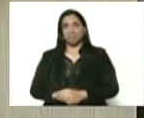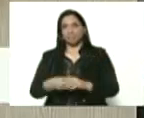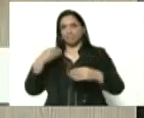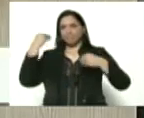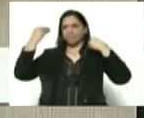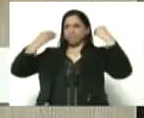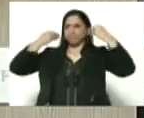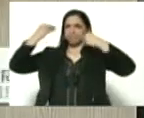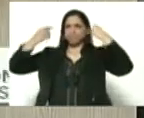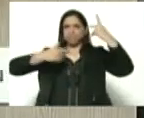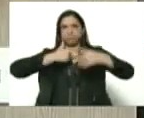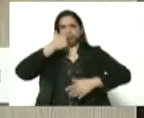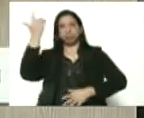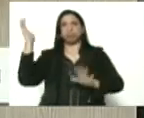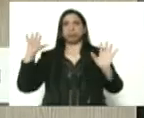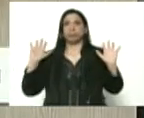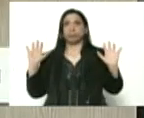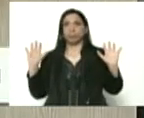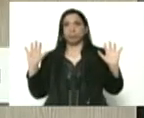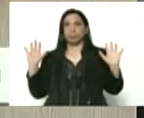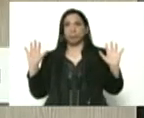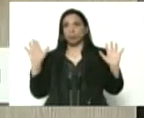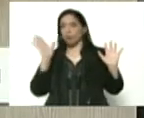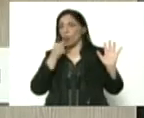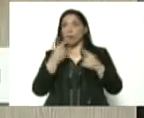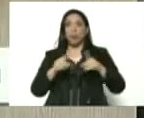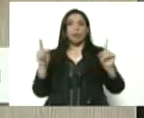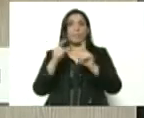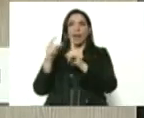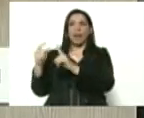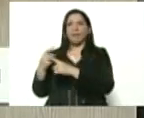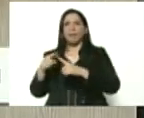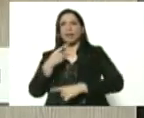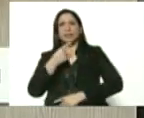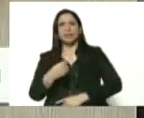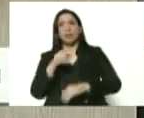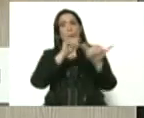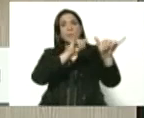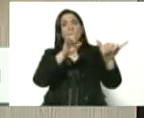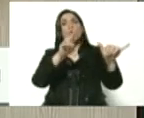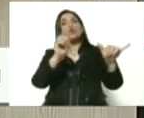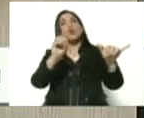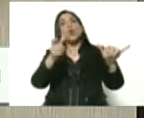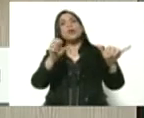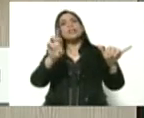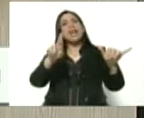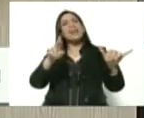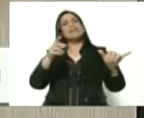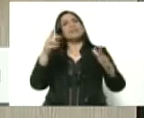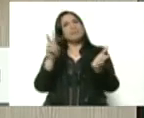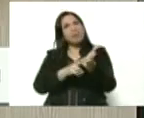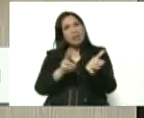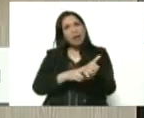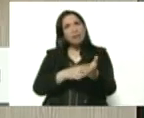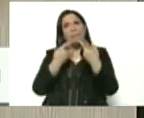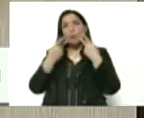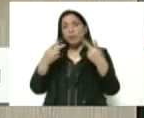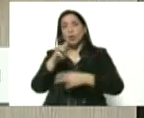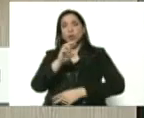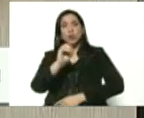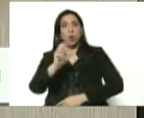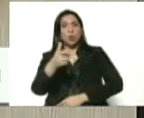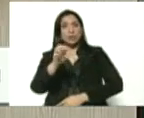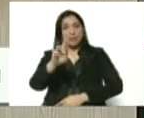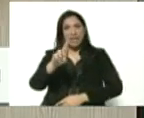barbarie, no tengo otra palabra para describirlo, que el mismo Roger Noriega dice, si de verdad, esto lo publicó Roger Noriega